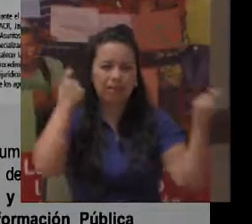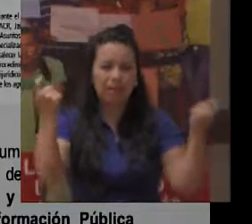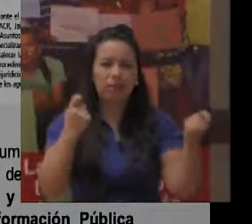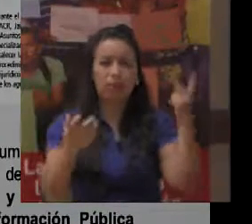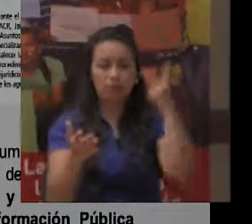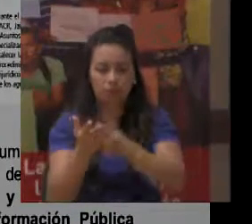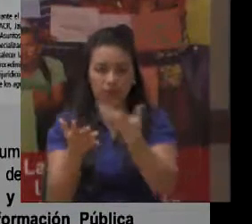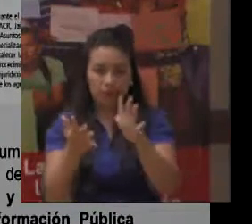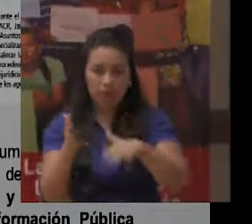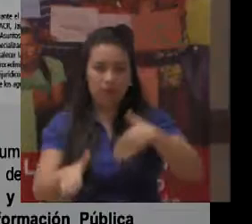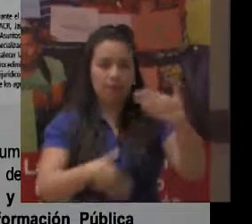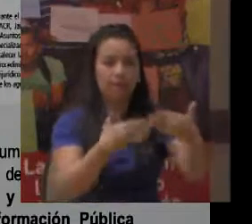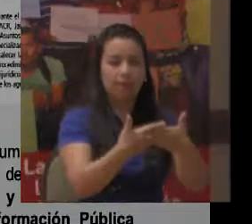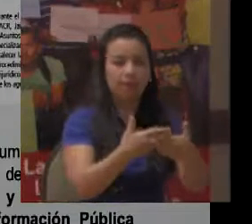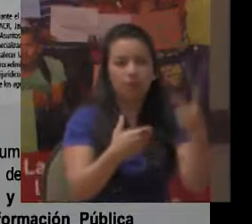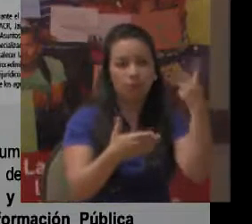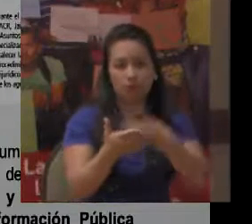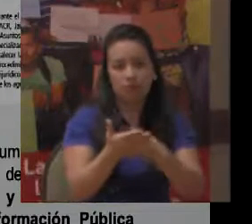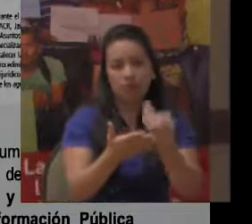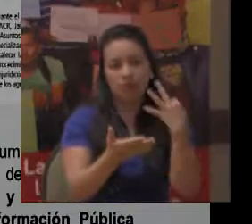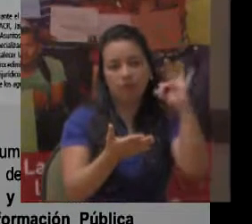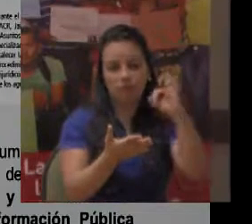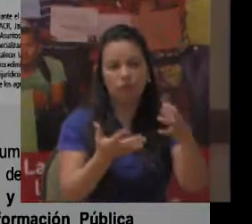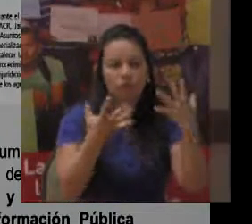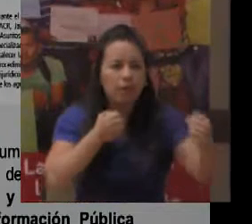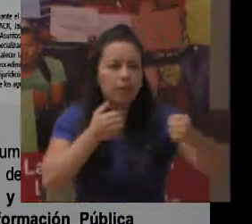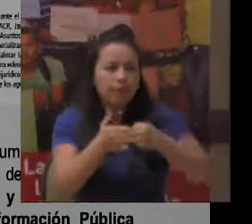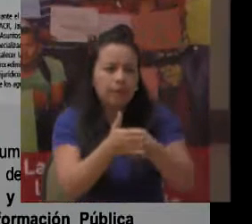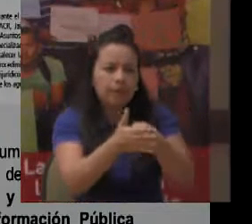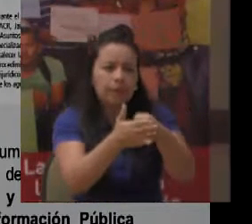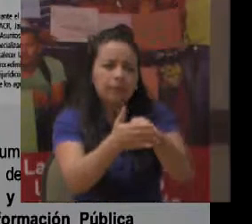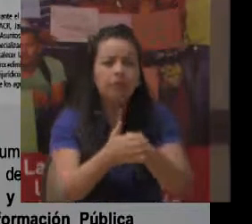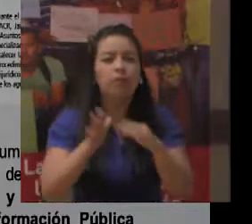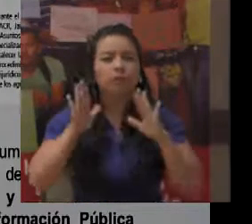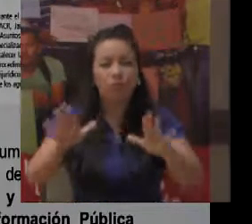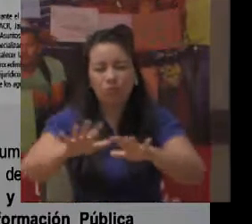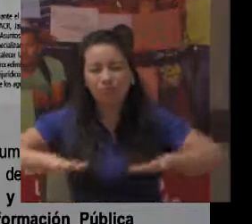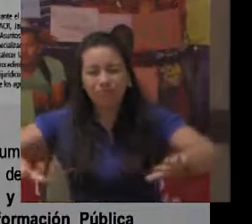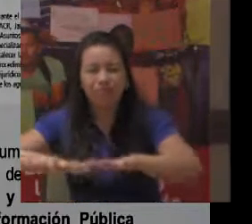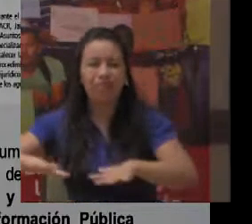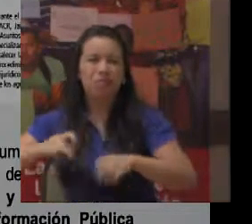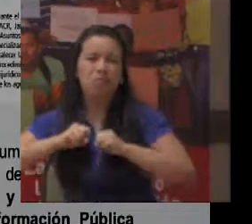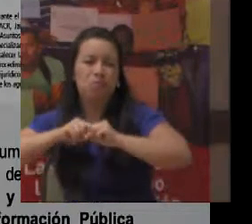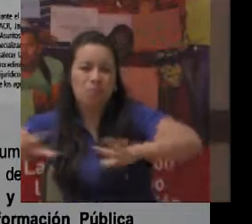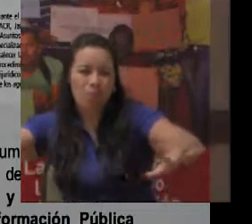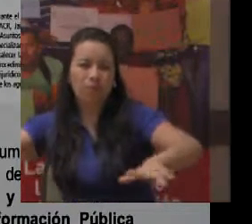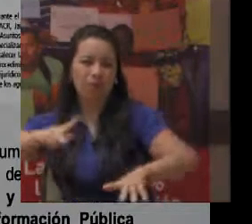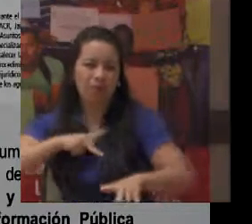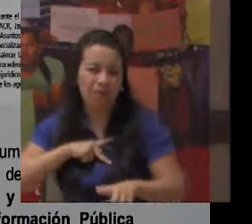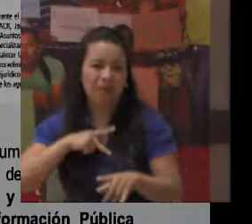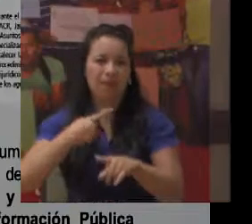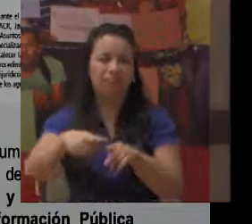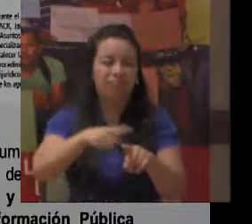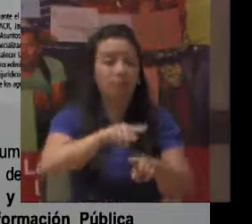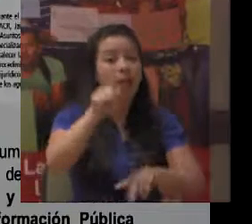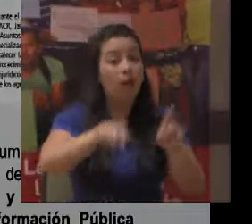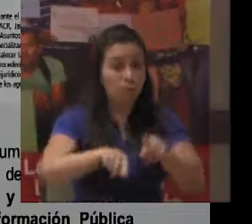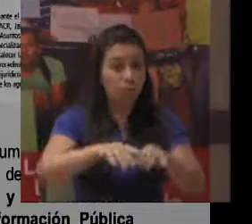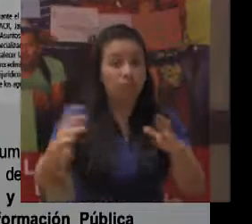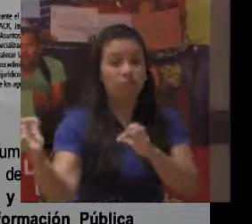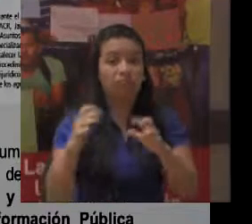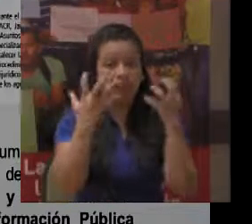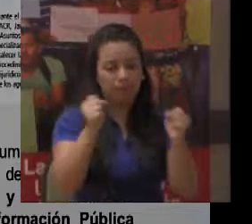2015-2018 con la participación de más de 200 actores del sector público, privado y de cooperación y personas en proceso de reintegración,